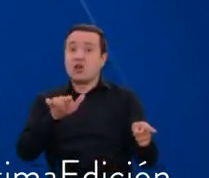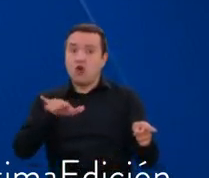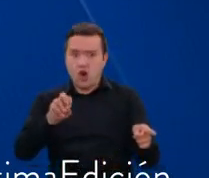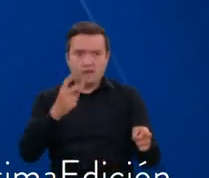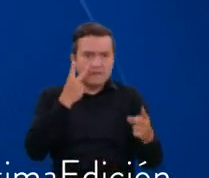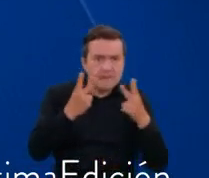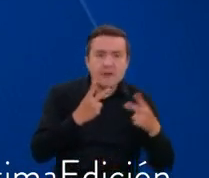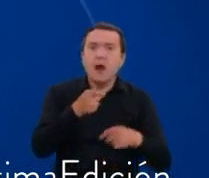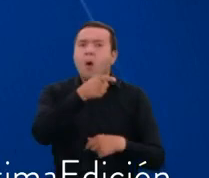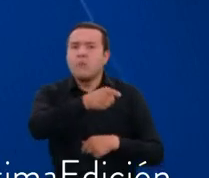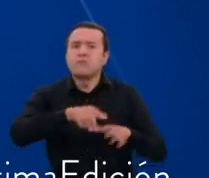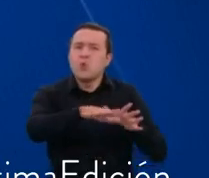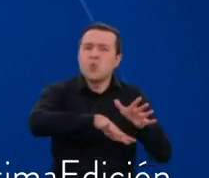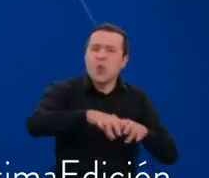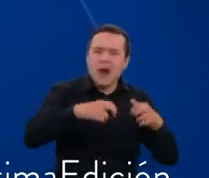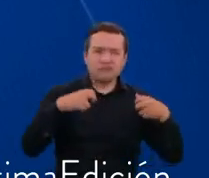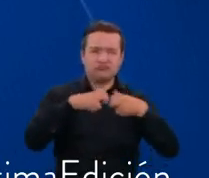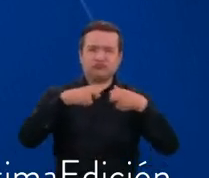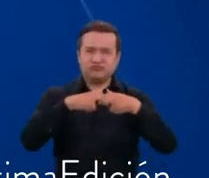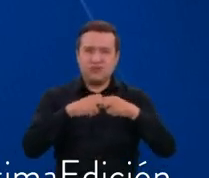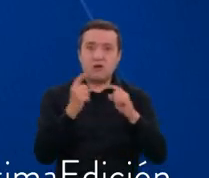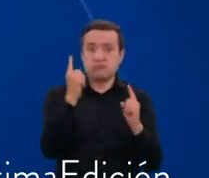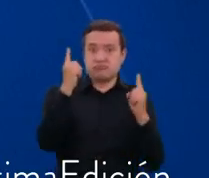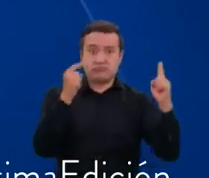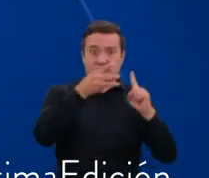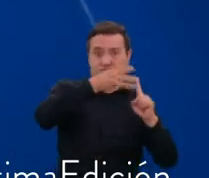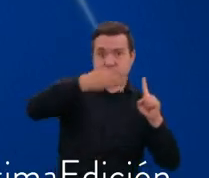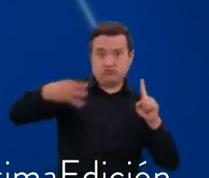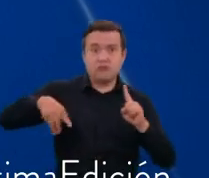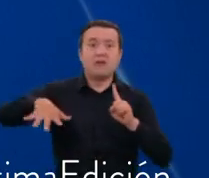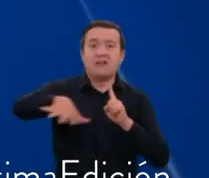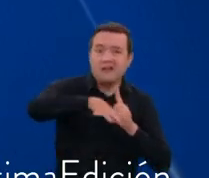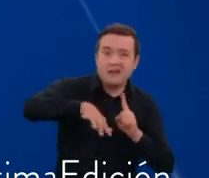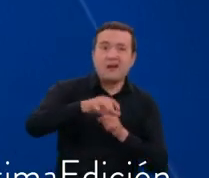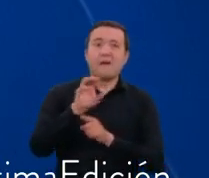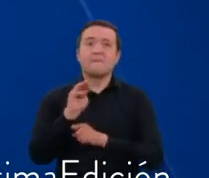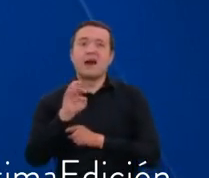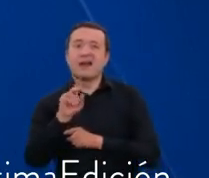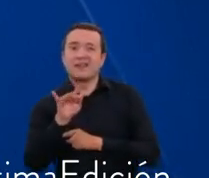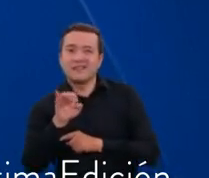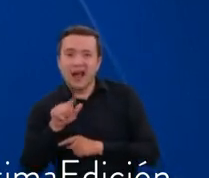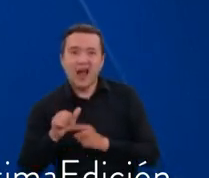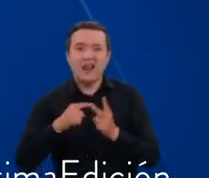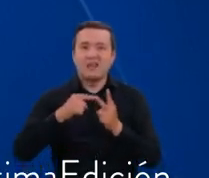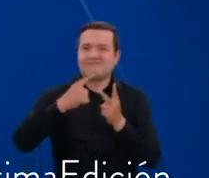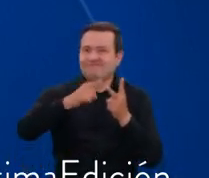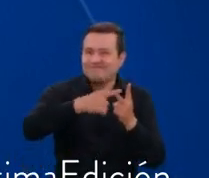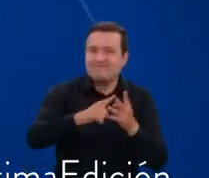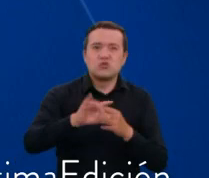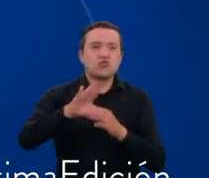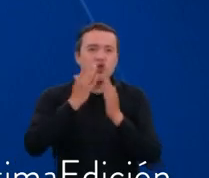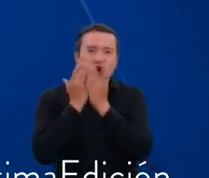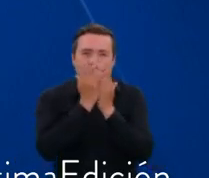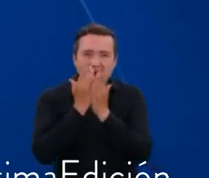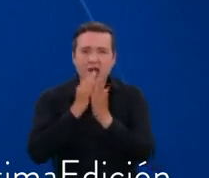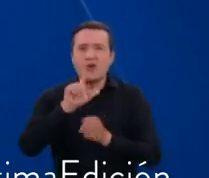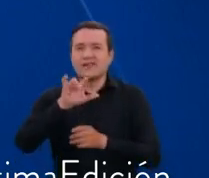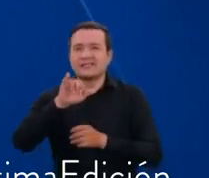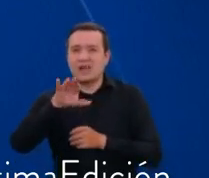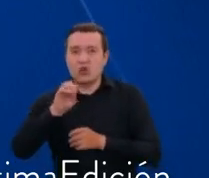la Electrificadora, la Recta El Tigrito, el barrio Marquetalia y la entrada al Colegio Liceo Liborio Bataller se encuentran